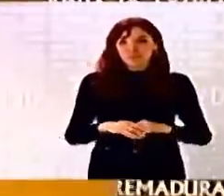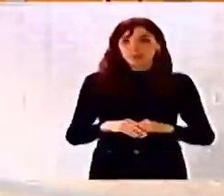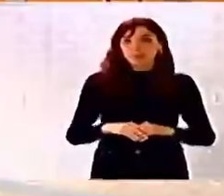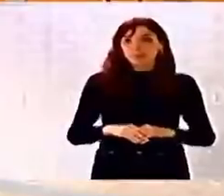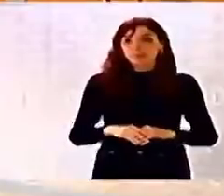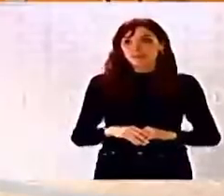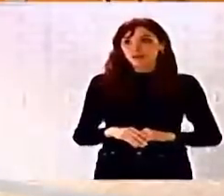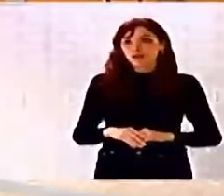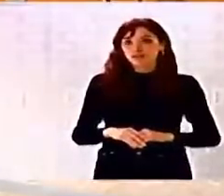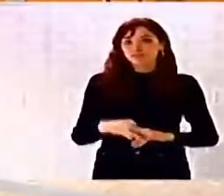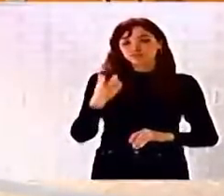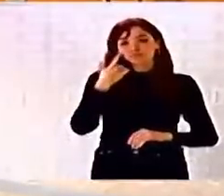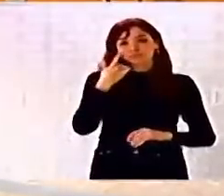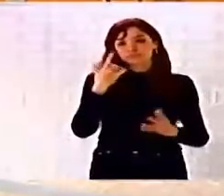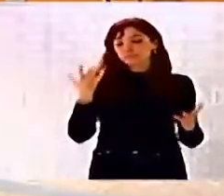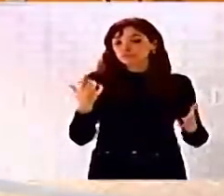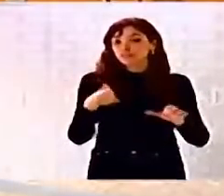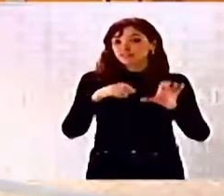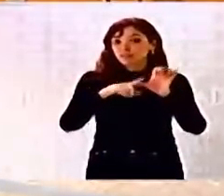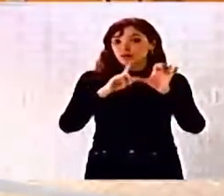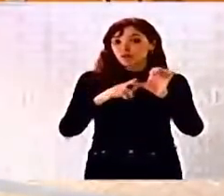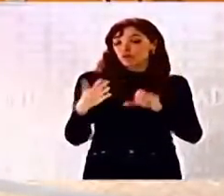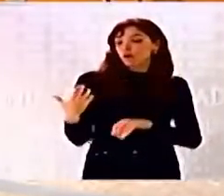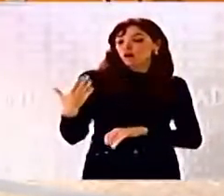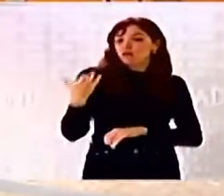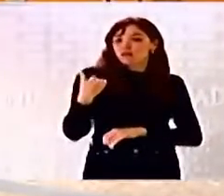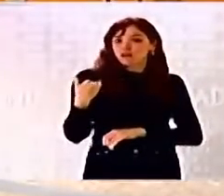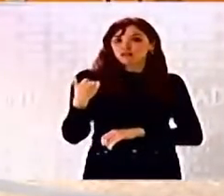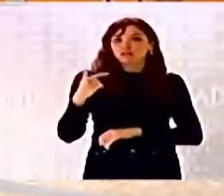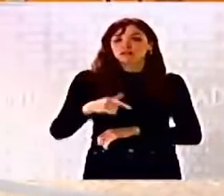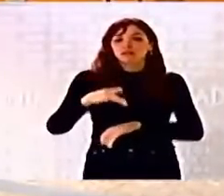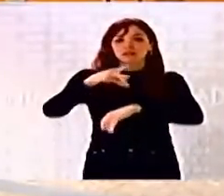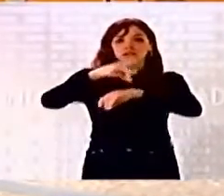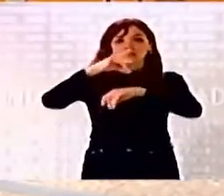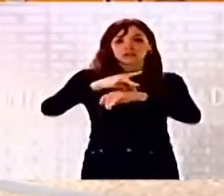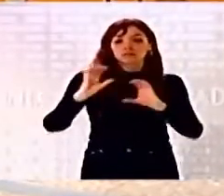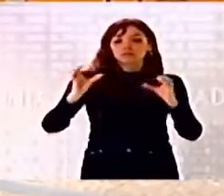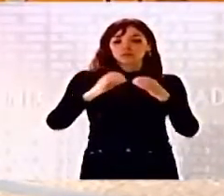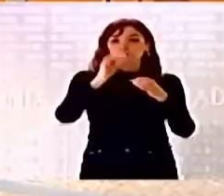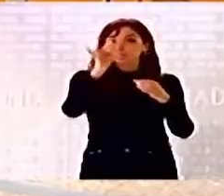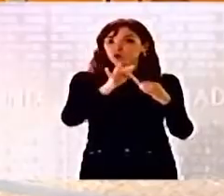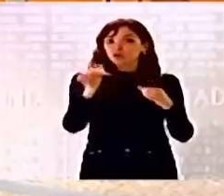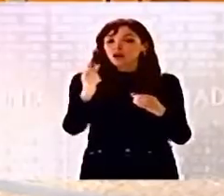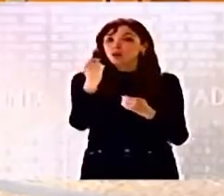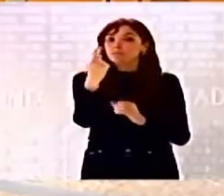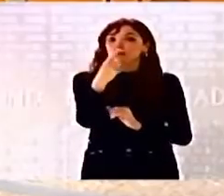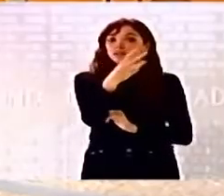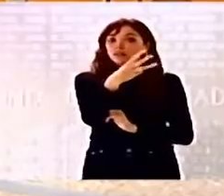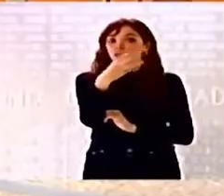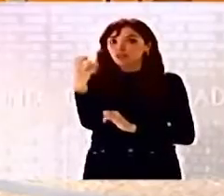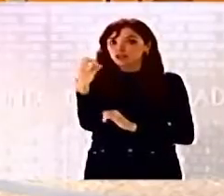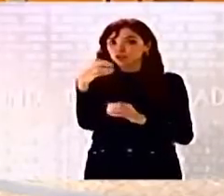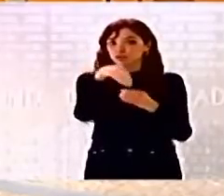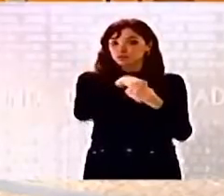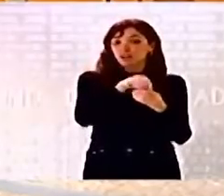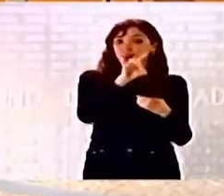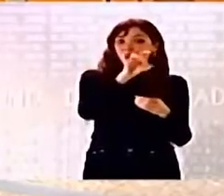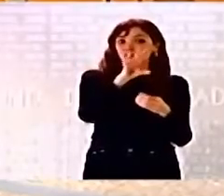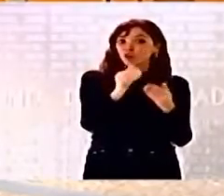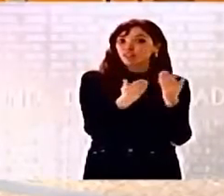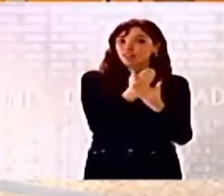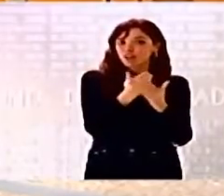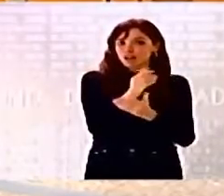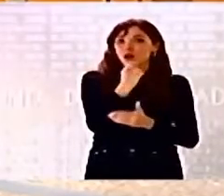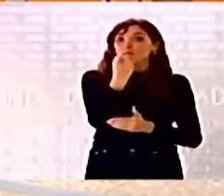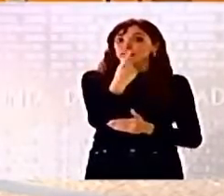Miren, Extremadura en el día de ayer dio una incidencia acumulada de 1.300, a los 14 días, de 1.330 casos